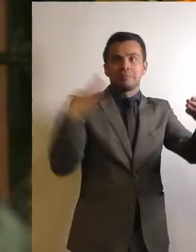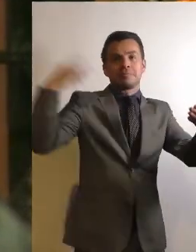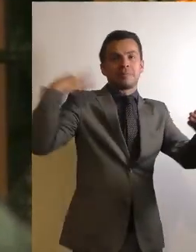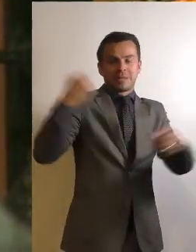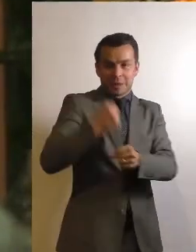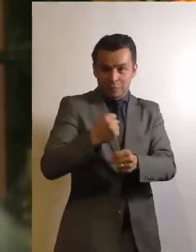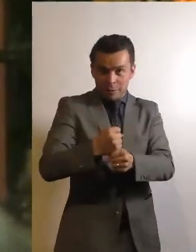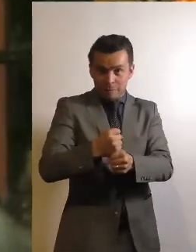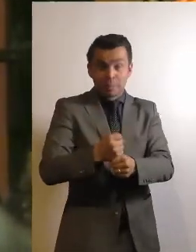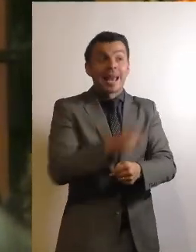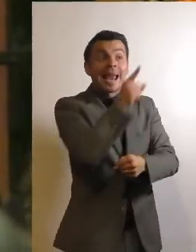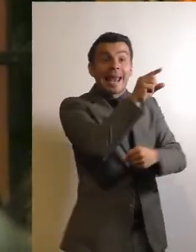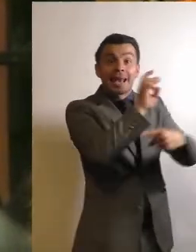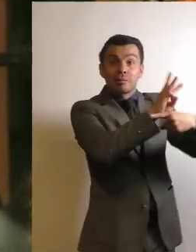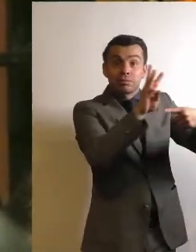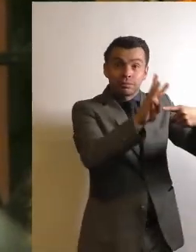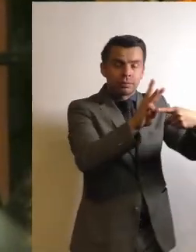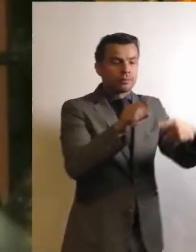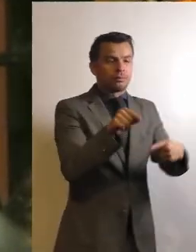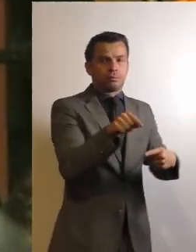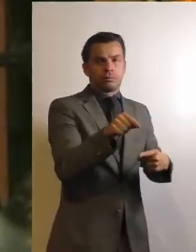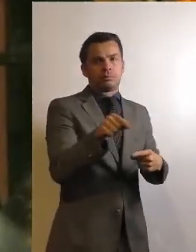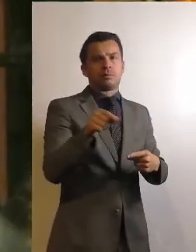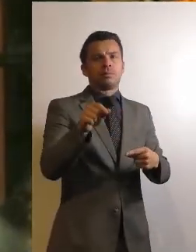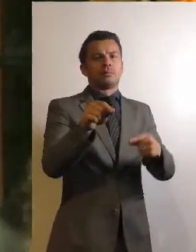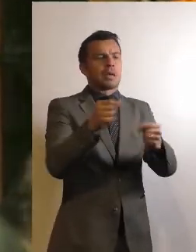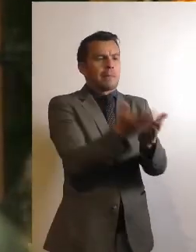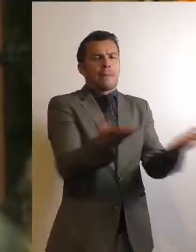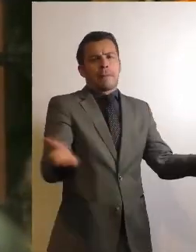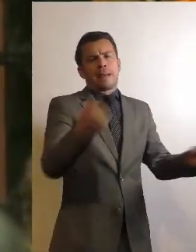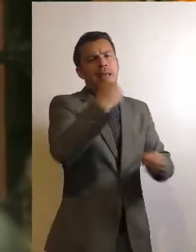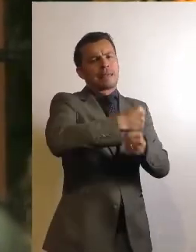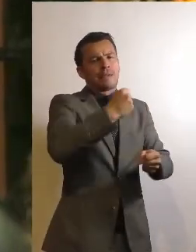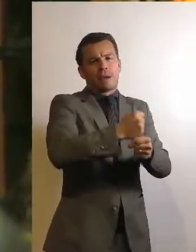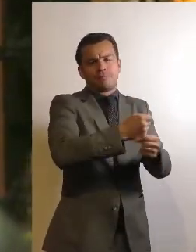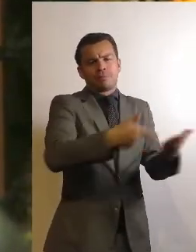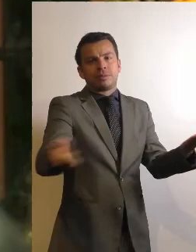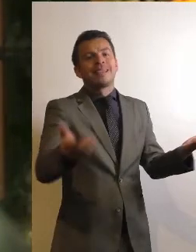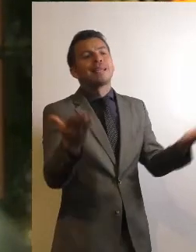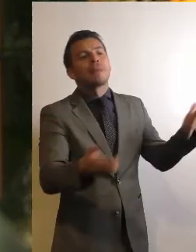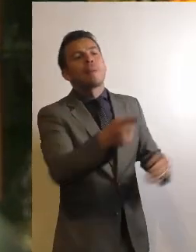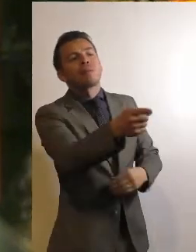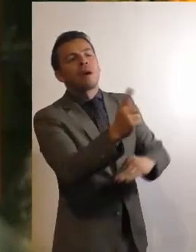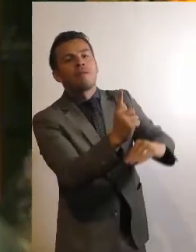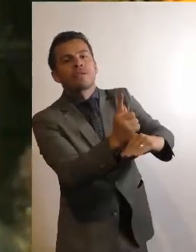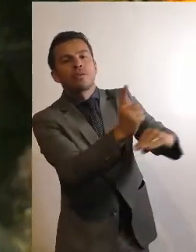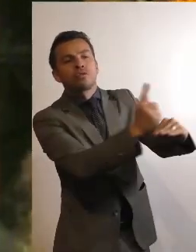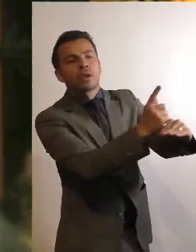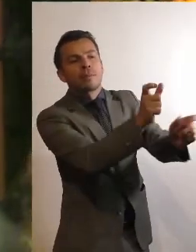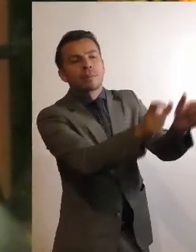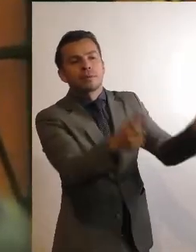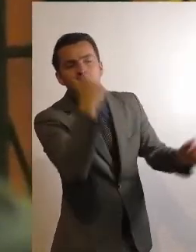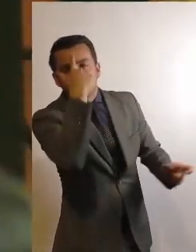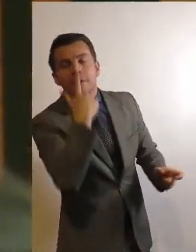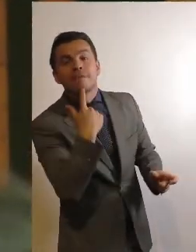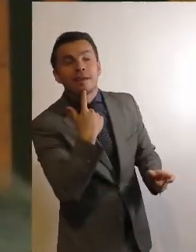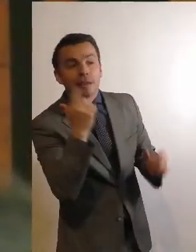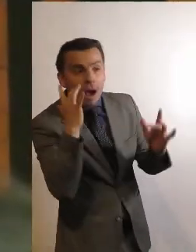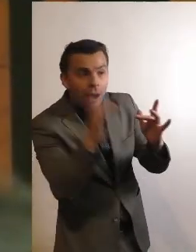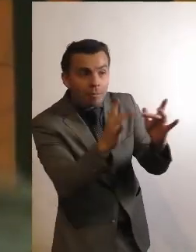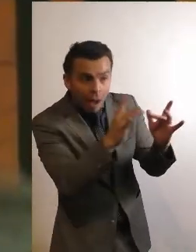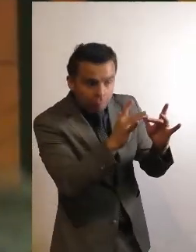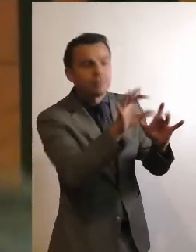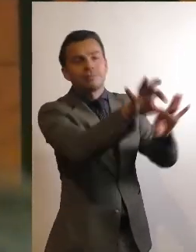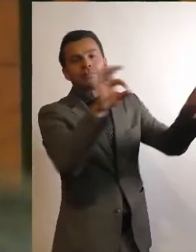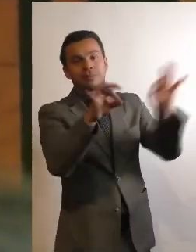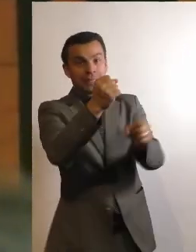publicación de ofertas laborales enfocadas en los perfiles profesionales de nuestros programas académicos exclusivamente. También tenemos el